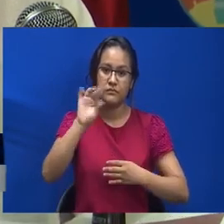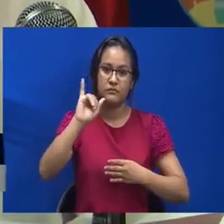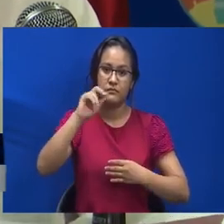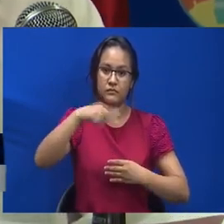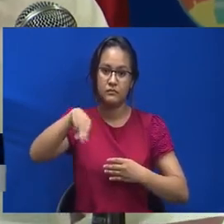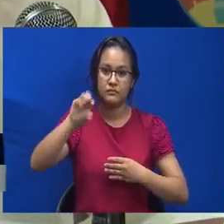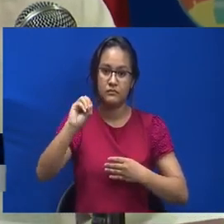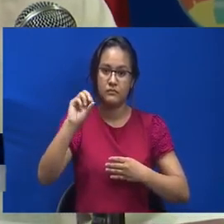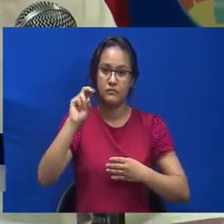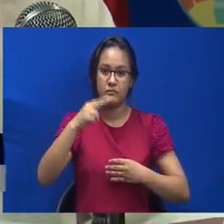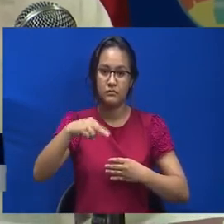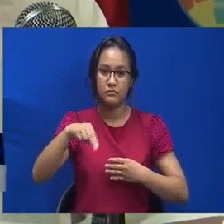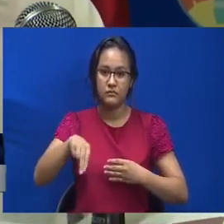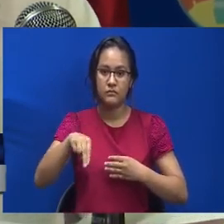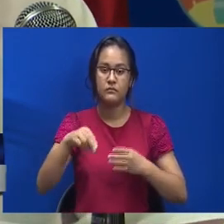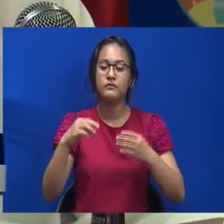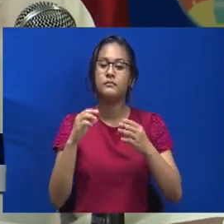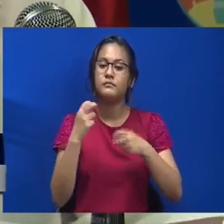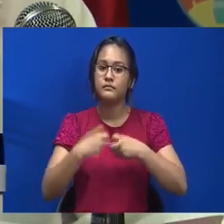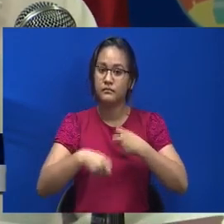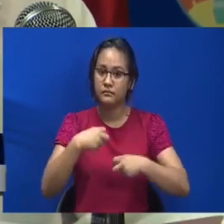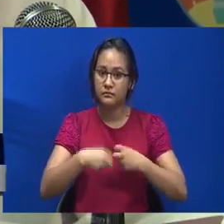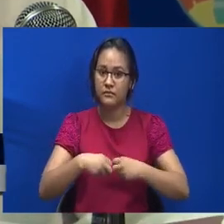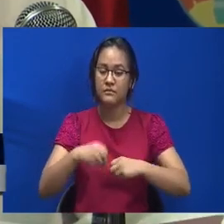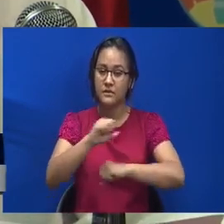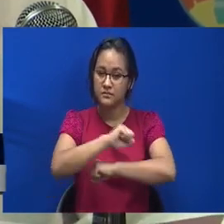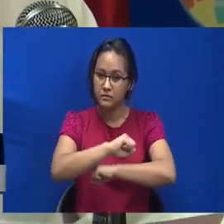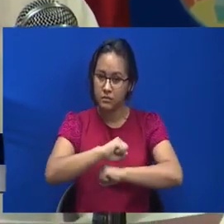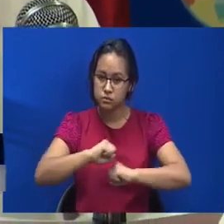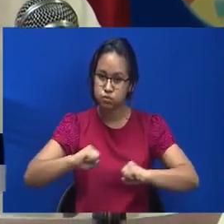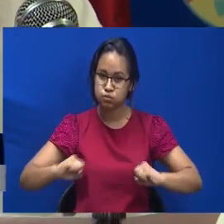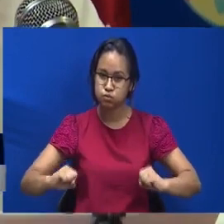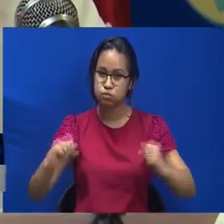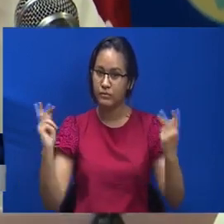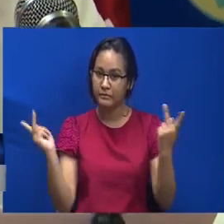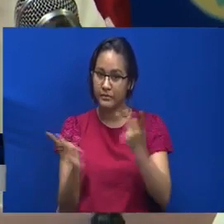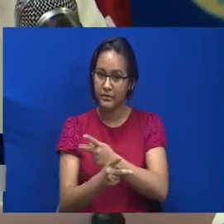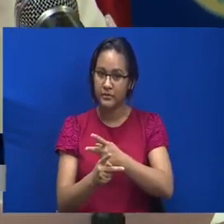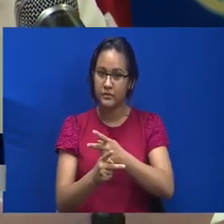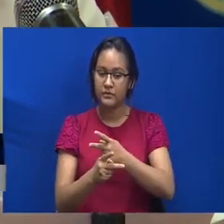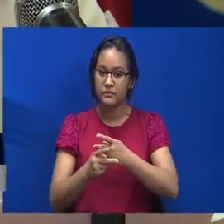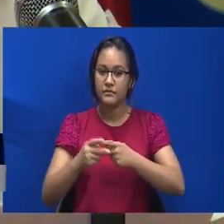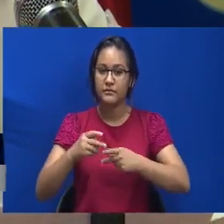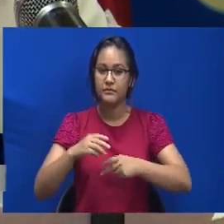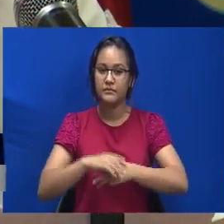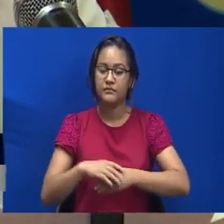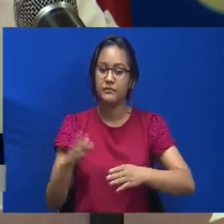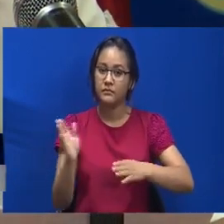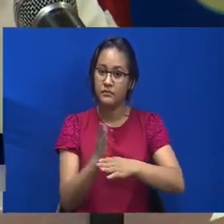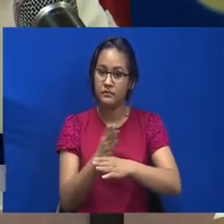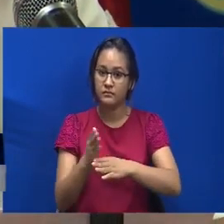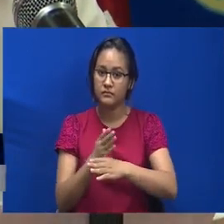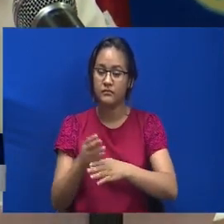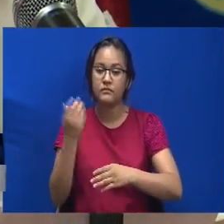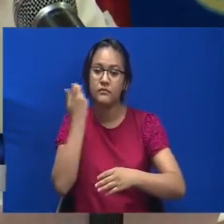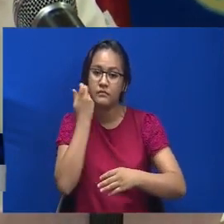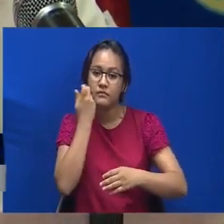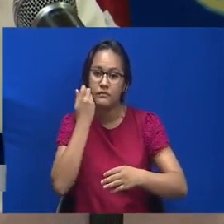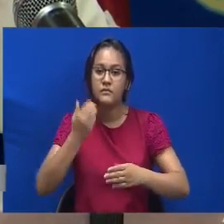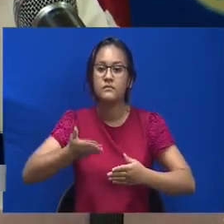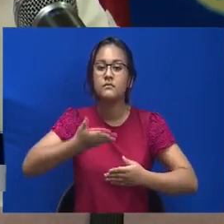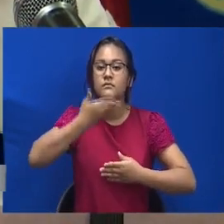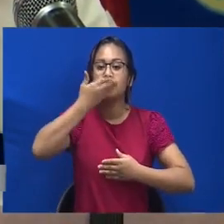crónica, obesidad mórbida, antecedentes de accidentes cerebrovasculares, tuberculosis